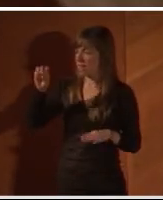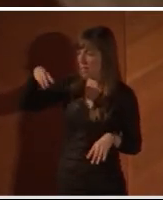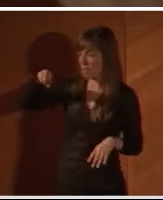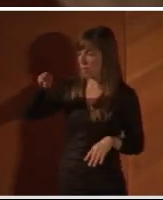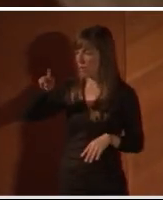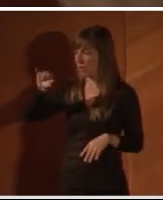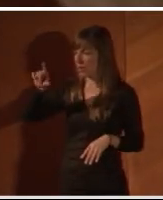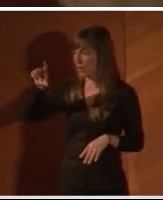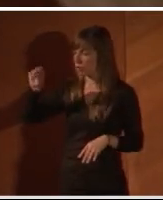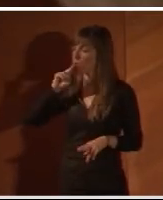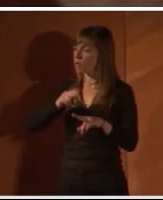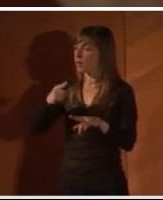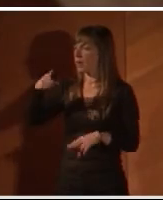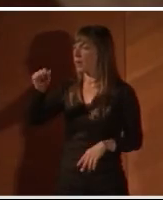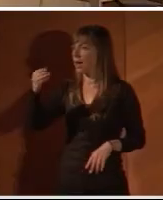la palabra.